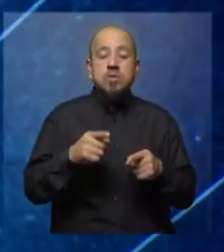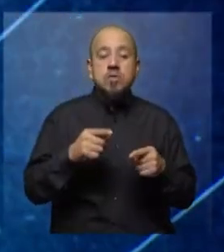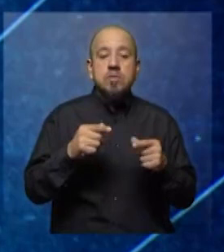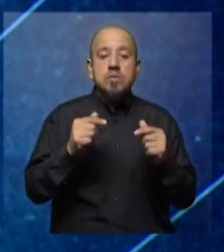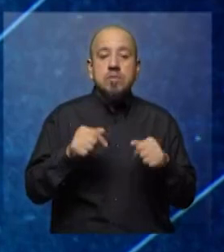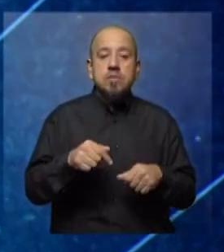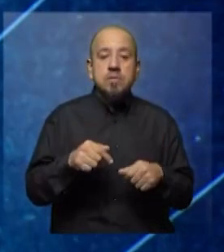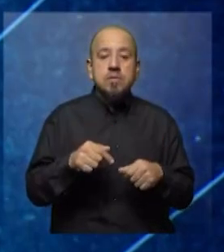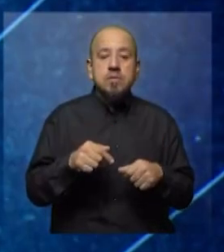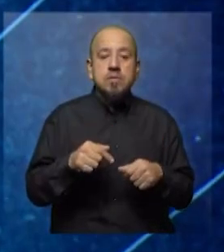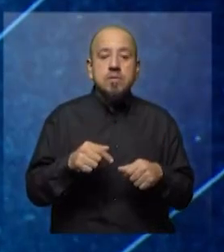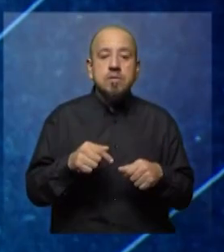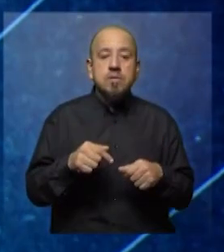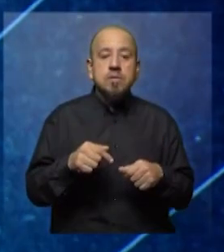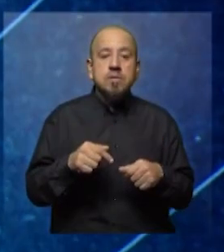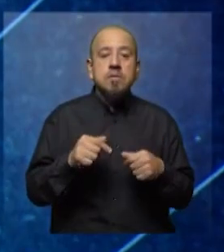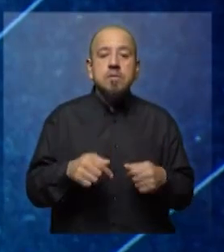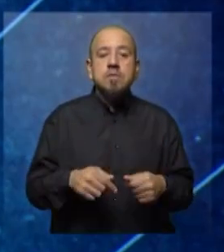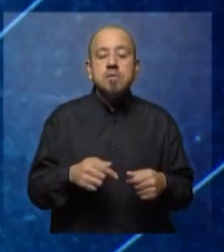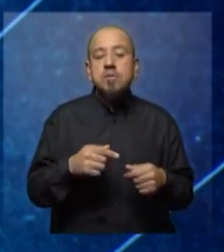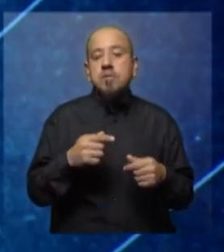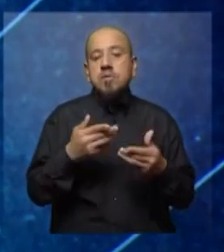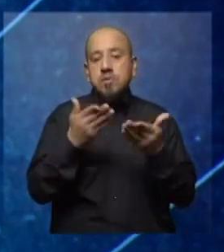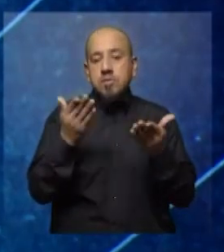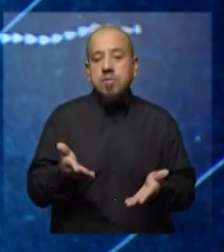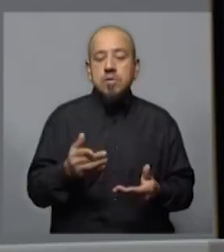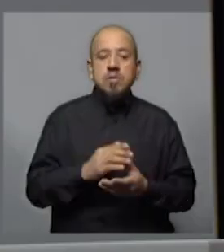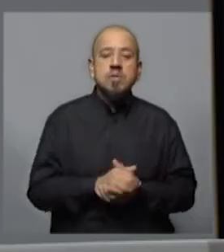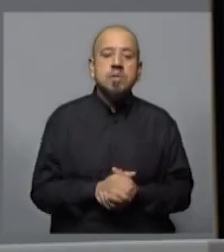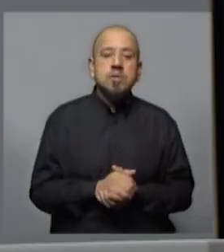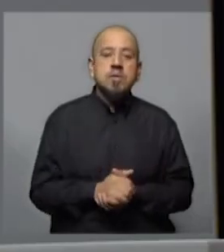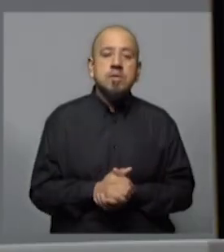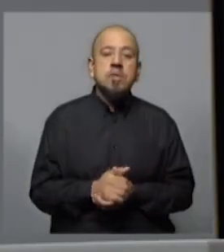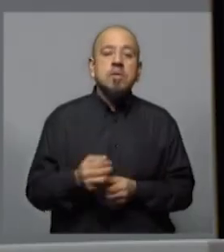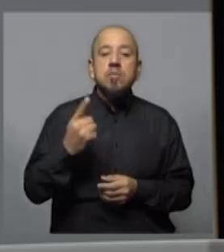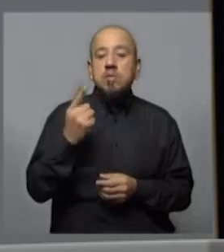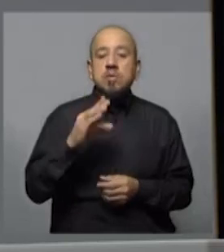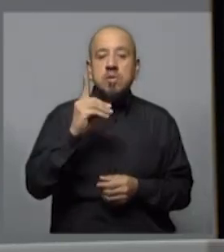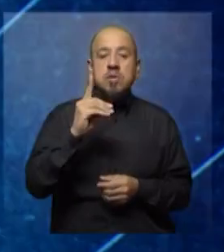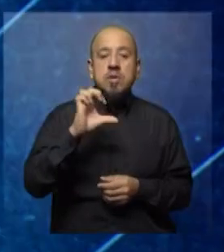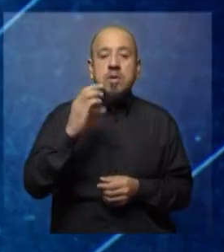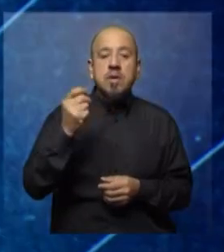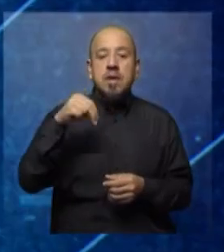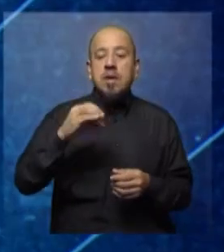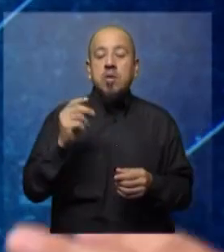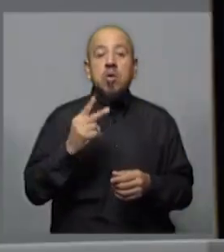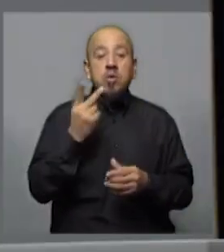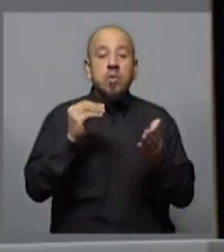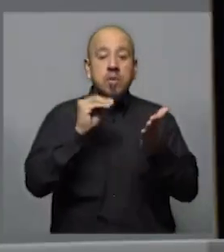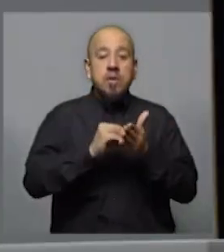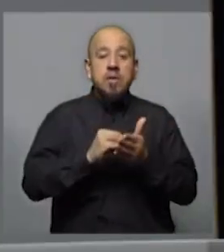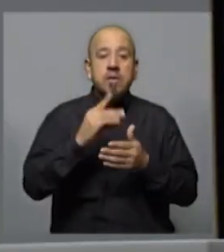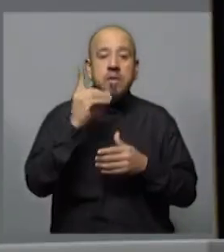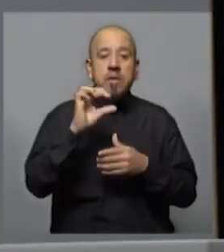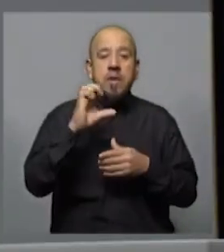honor estar celebrando su figura su primer decano y fue decano dos veces que